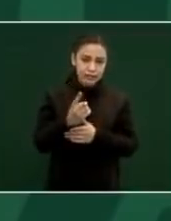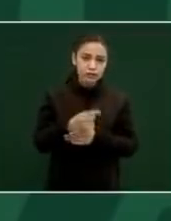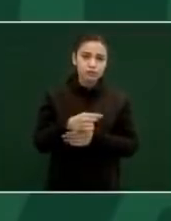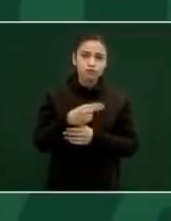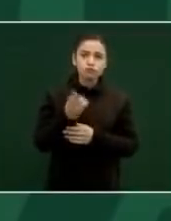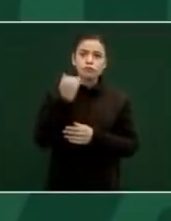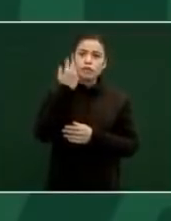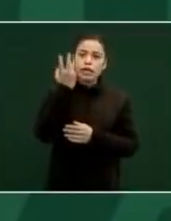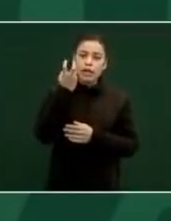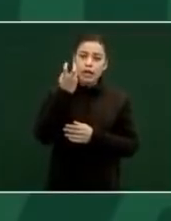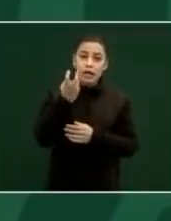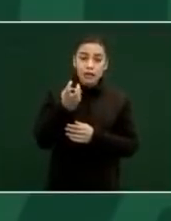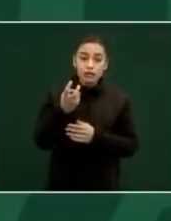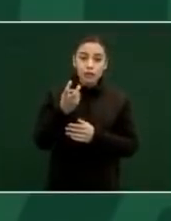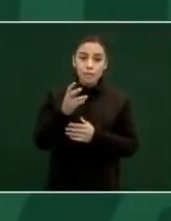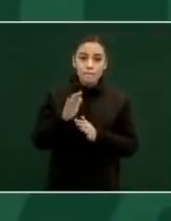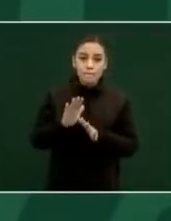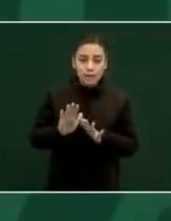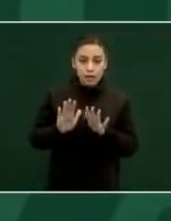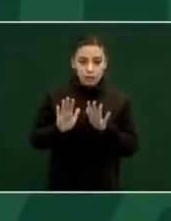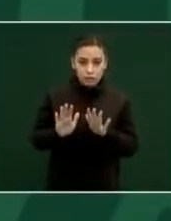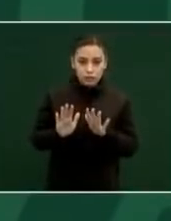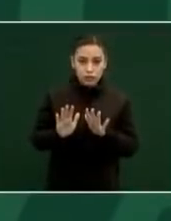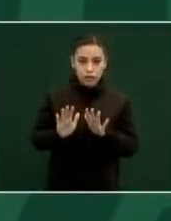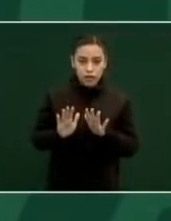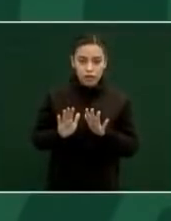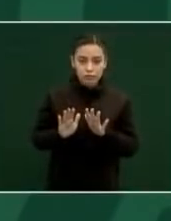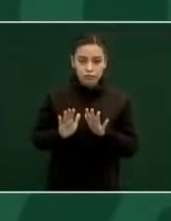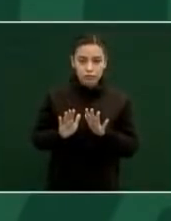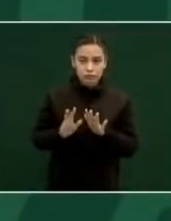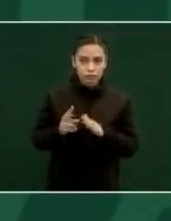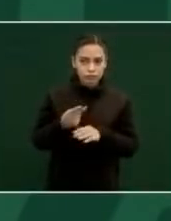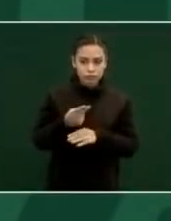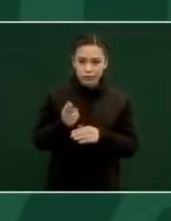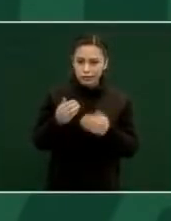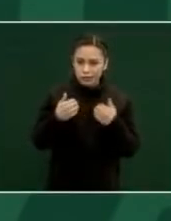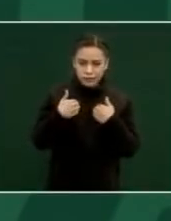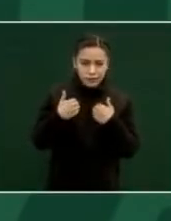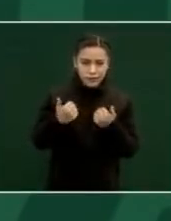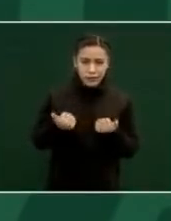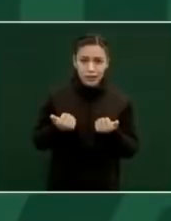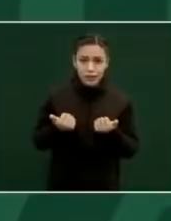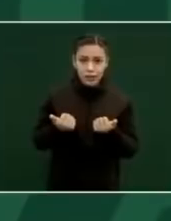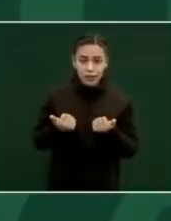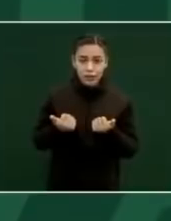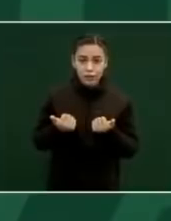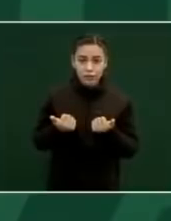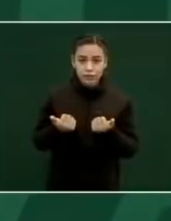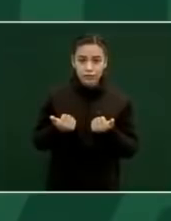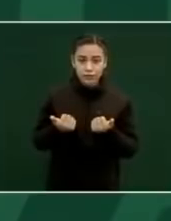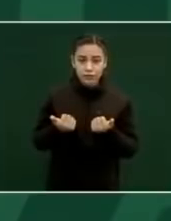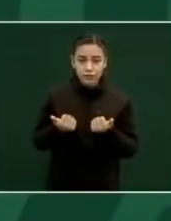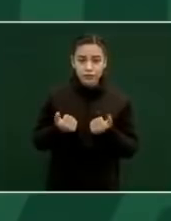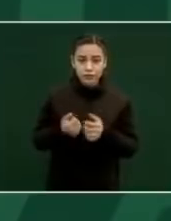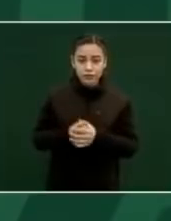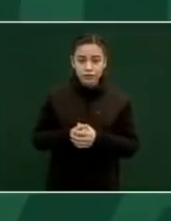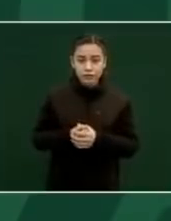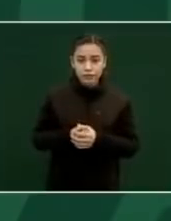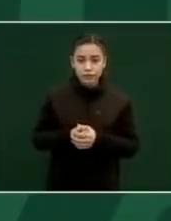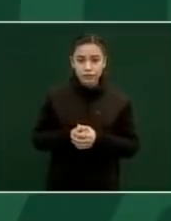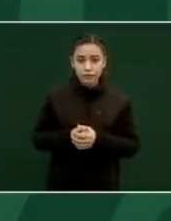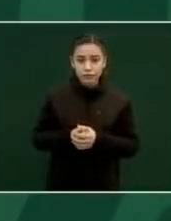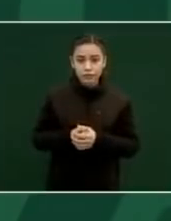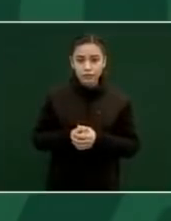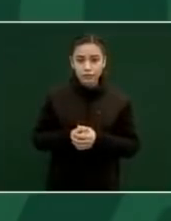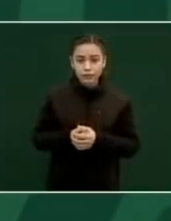tiene nada que ver con el gobierno, por lo que no hay conflicto de intereses y espera que responda al montaje sobre la casa que rentaba en